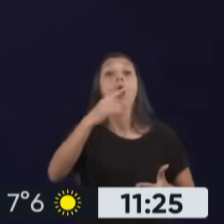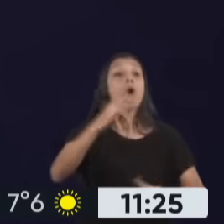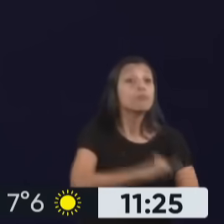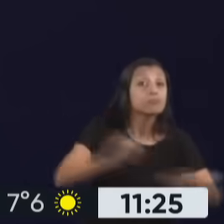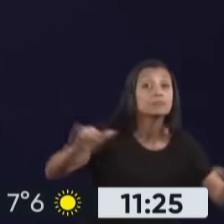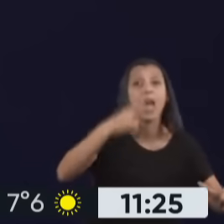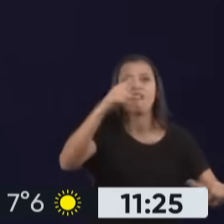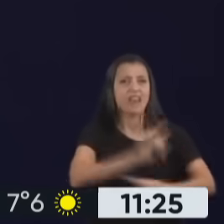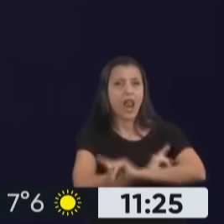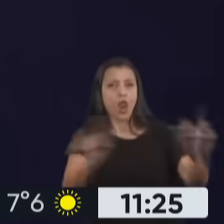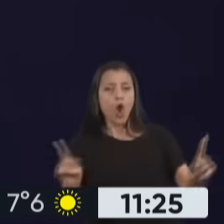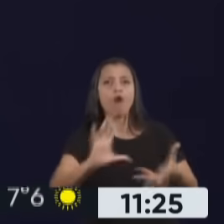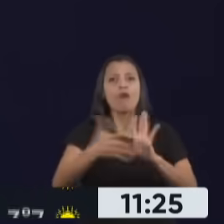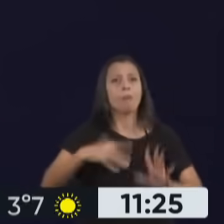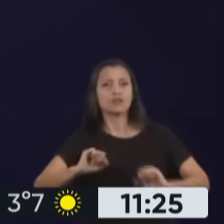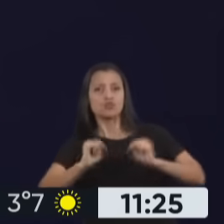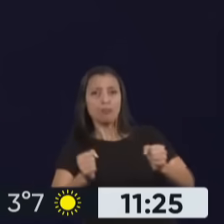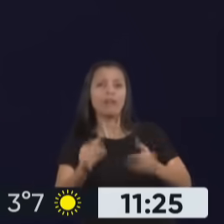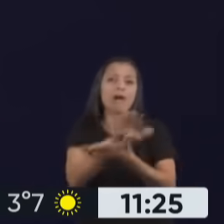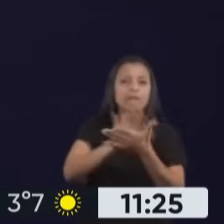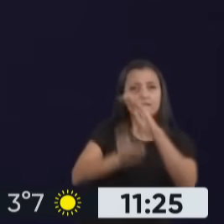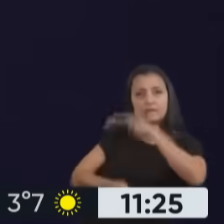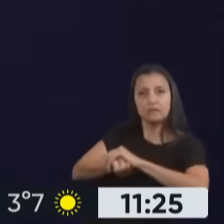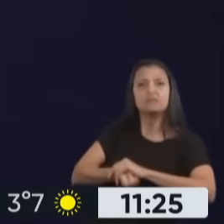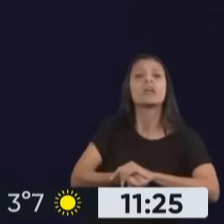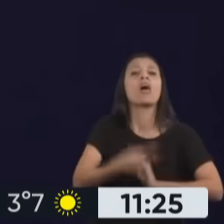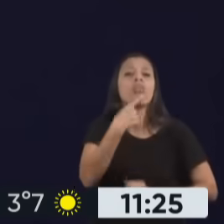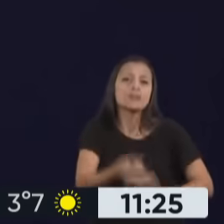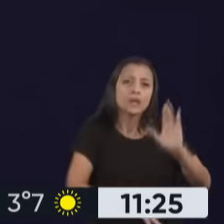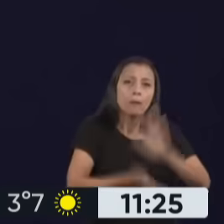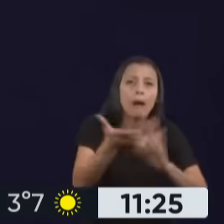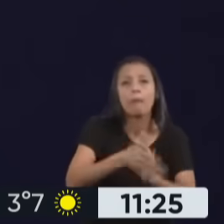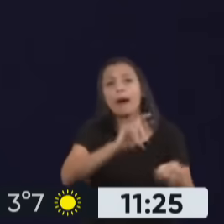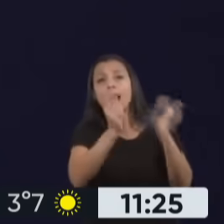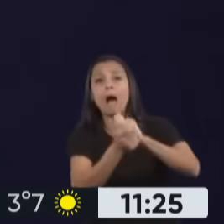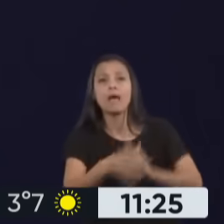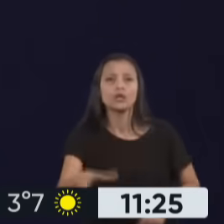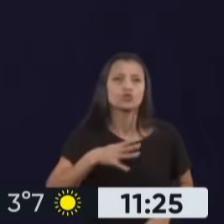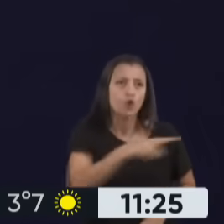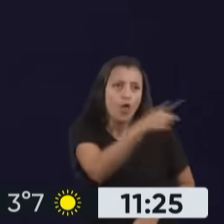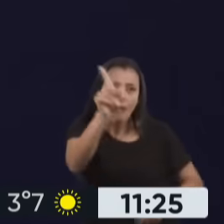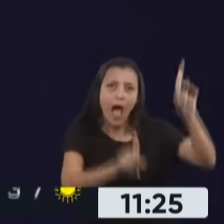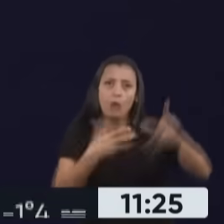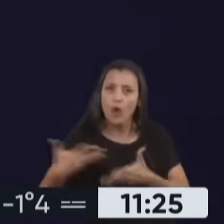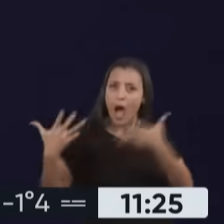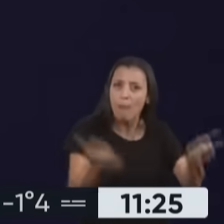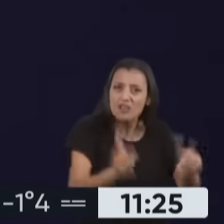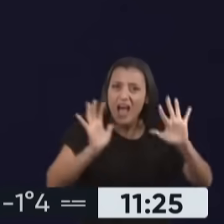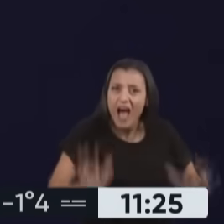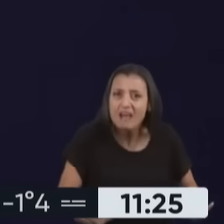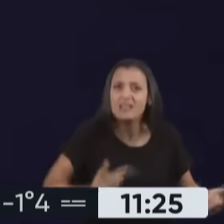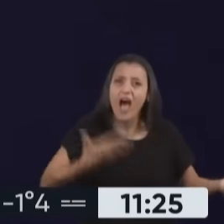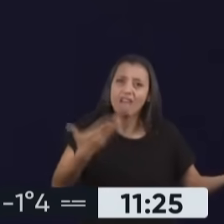se terminaron. La famosa corrupción transformadora que algunos todavía increíblemente defienden.